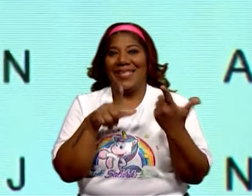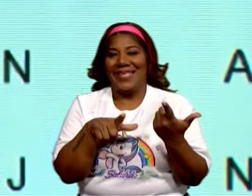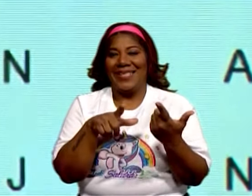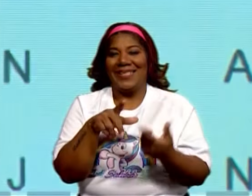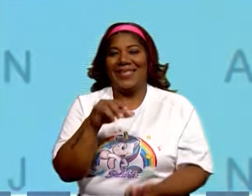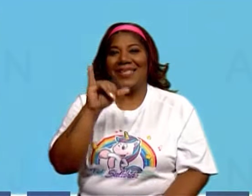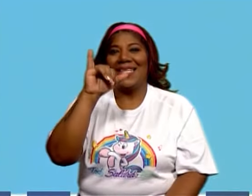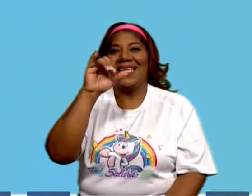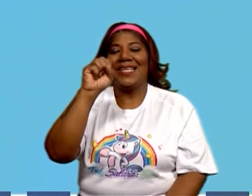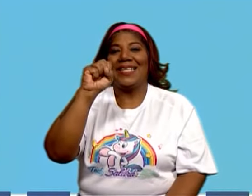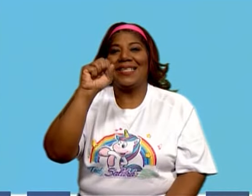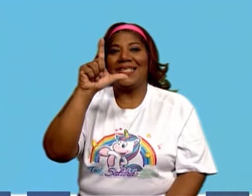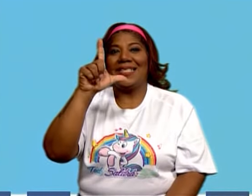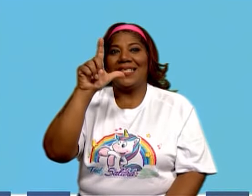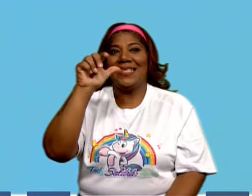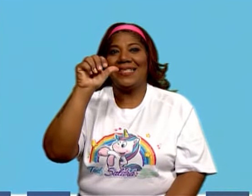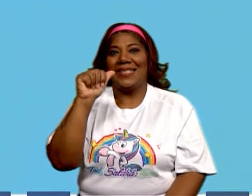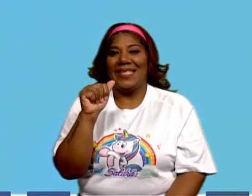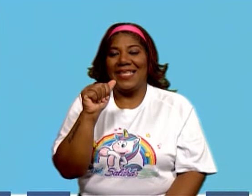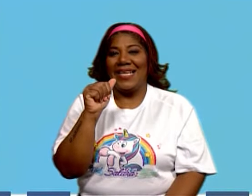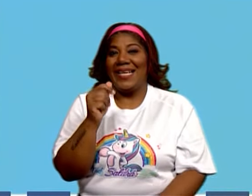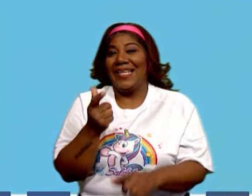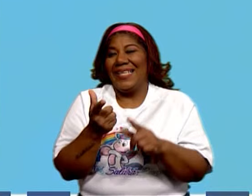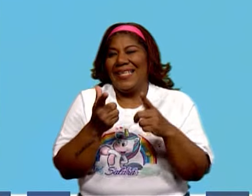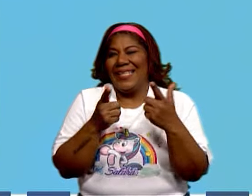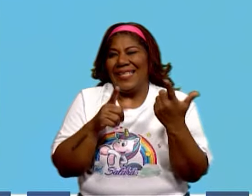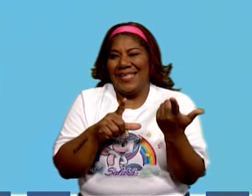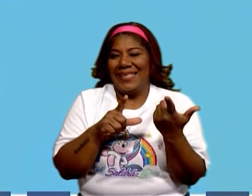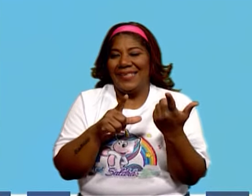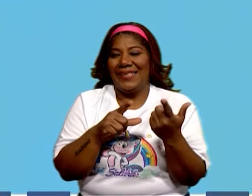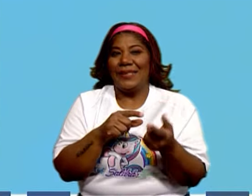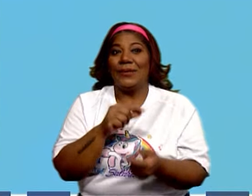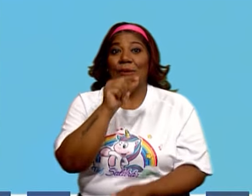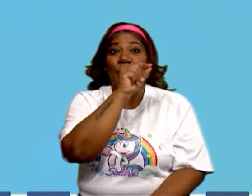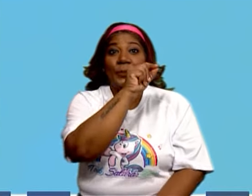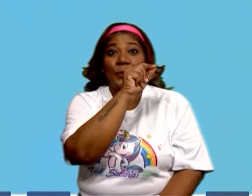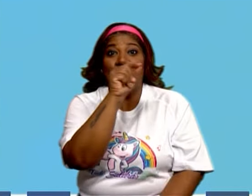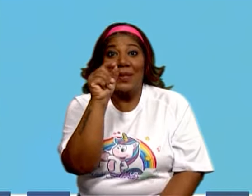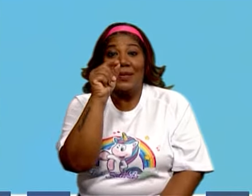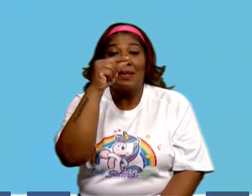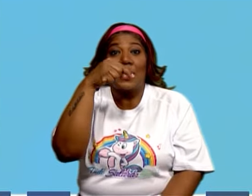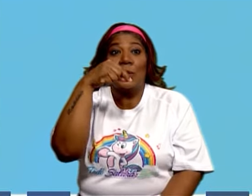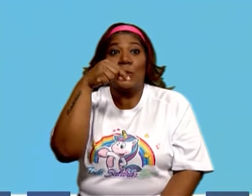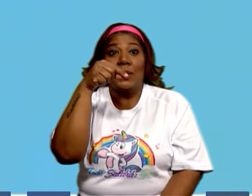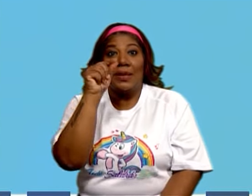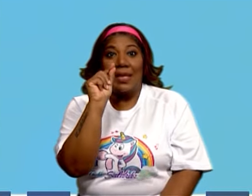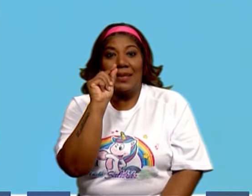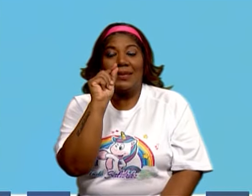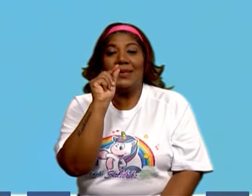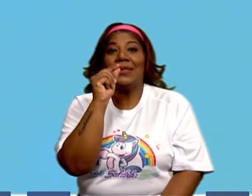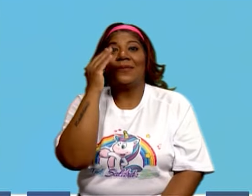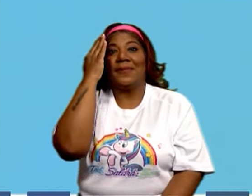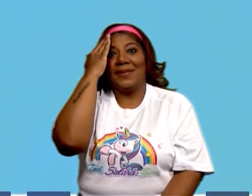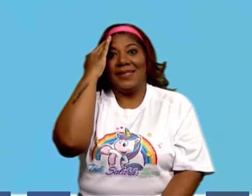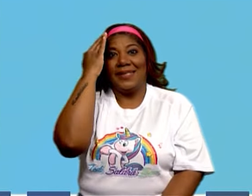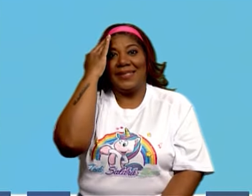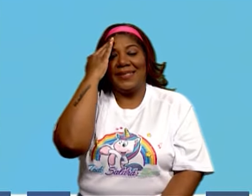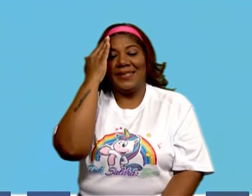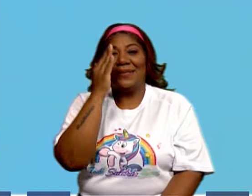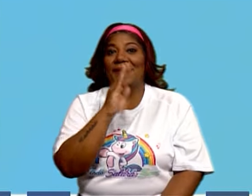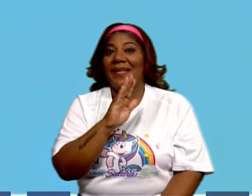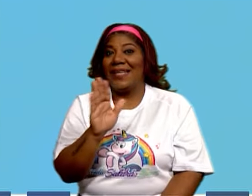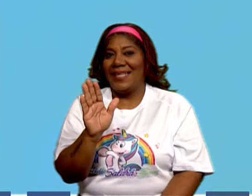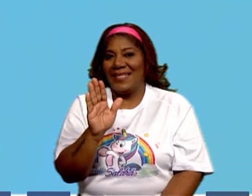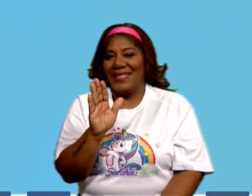vamos a circular la palabra encontrada. Y luego recuerda ponerle un ganchito o tallar la palabra para que de